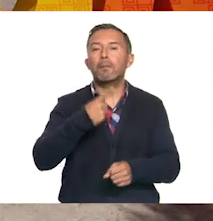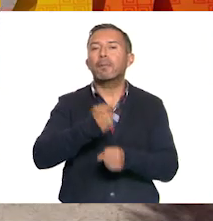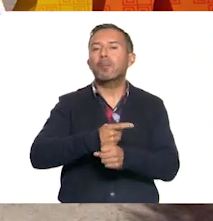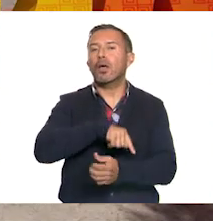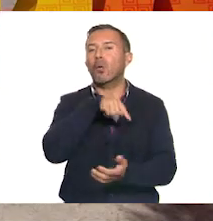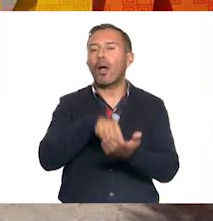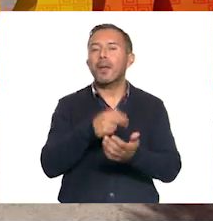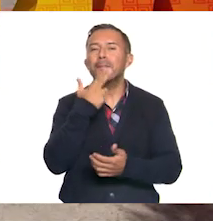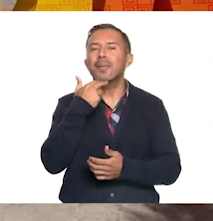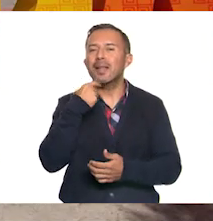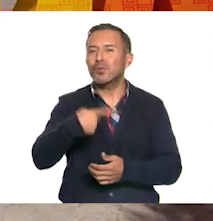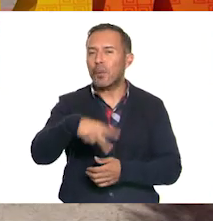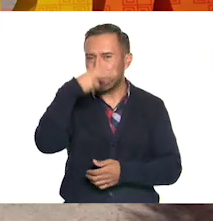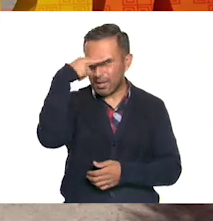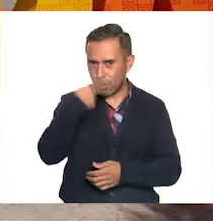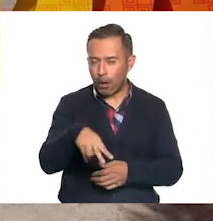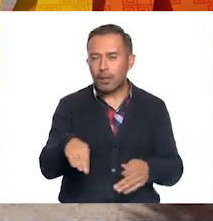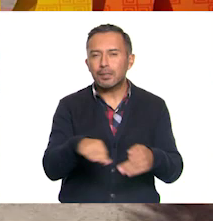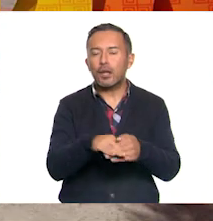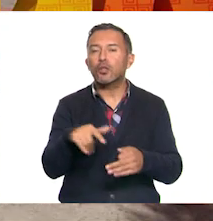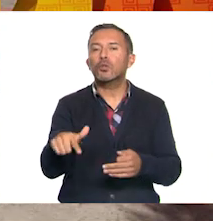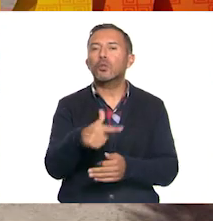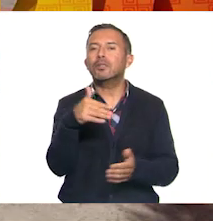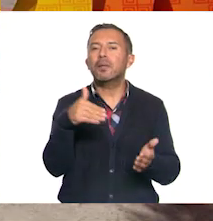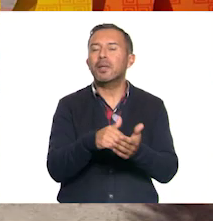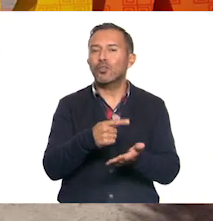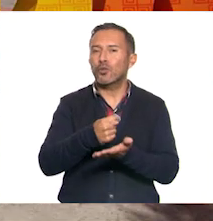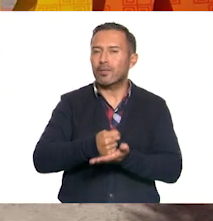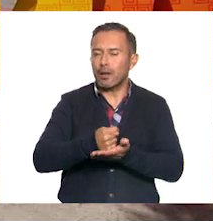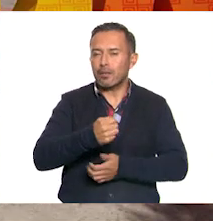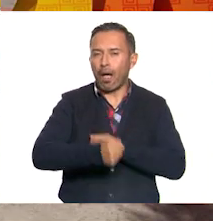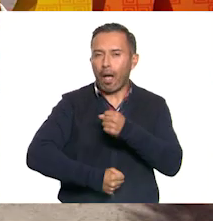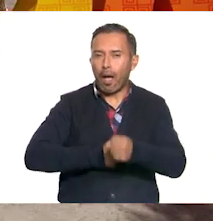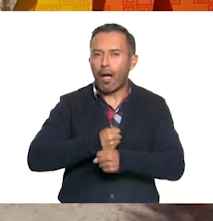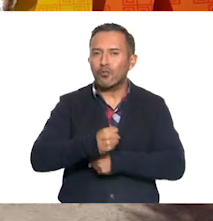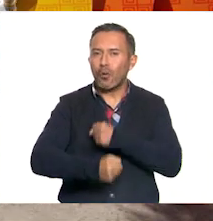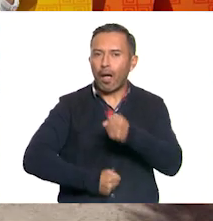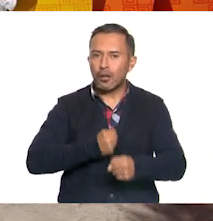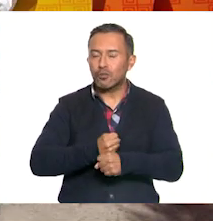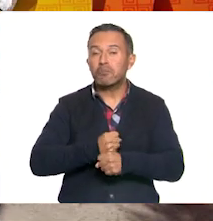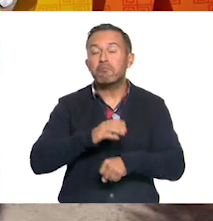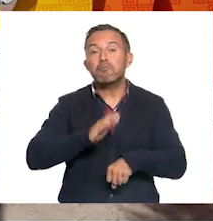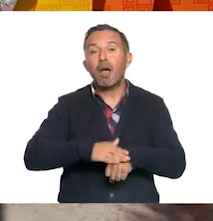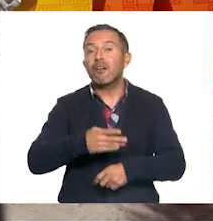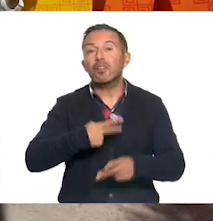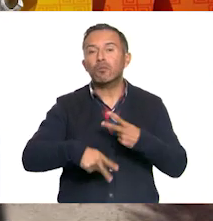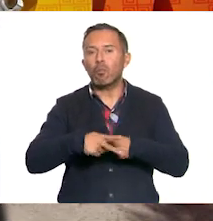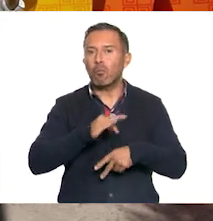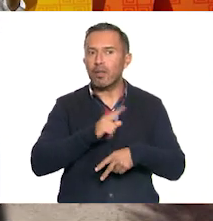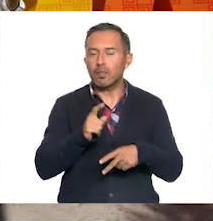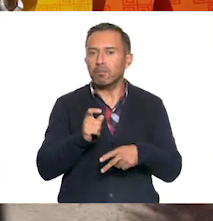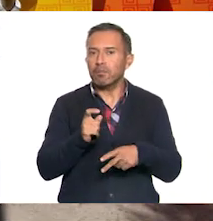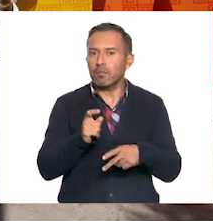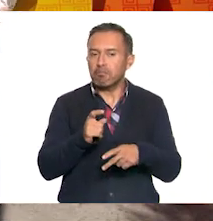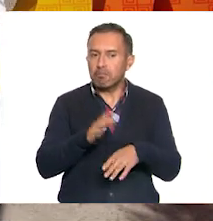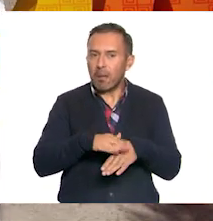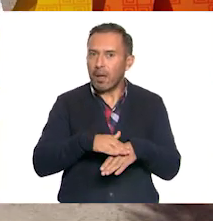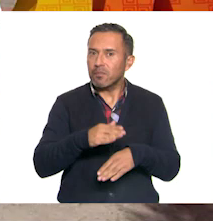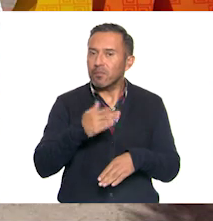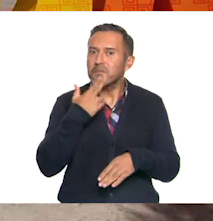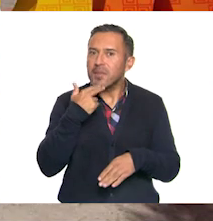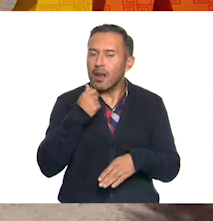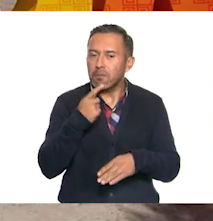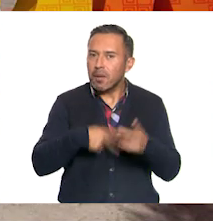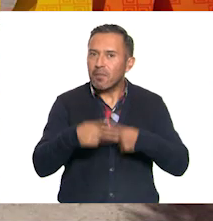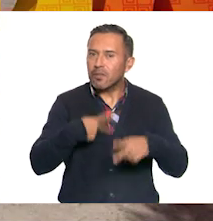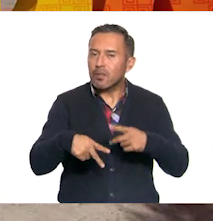en México con casi 12.000 toneladas al año y siguen incrementando todavía la producción de miel. Maestra, ¿y